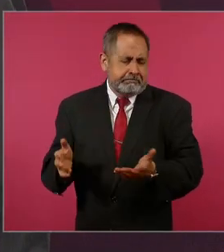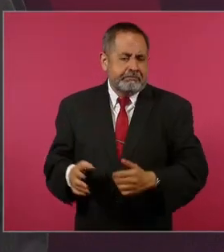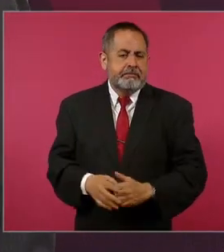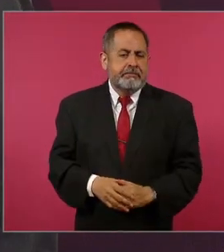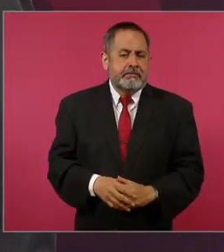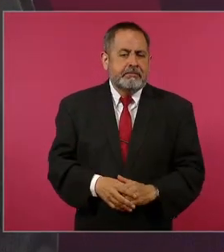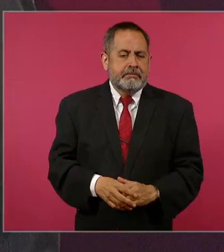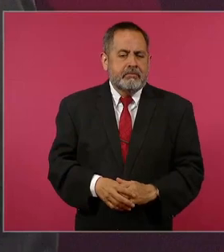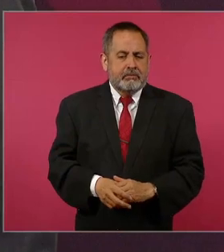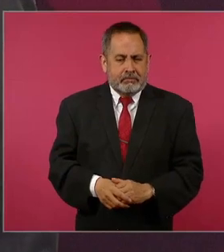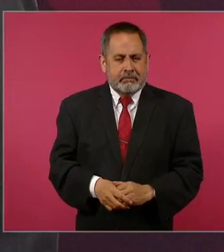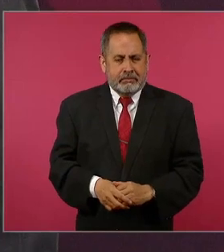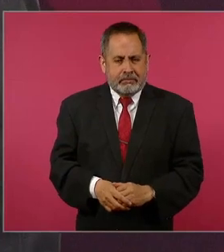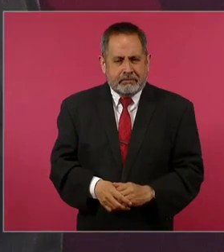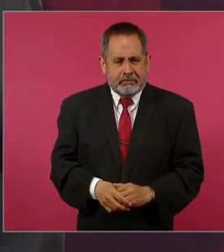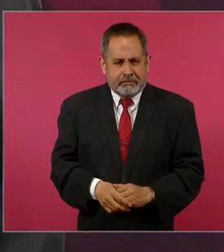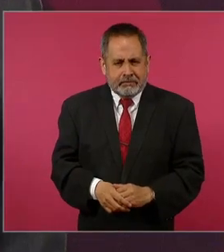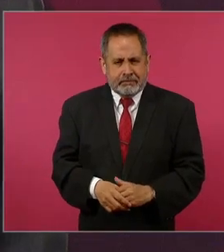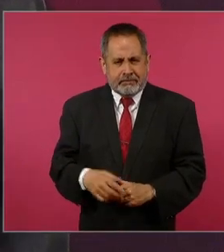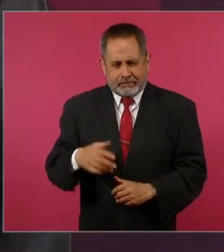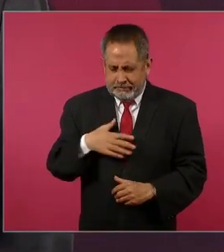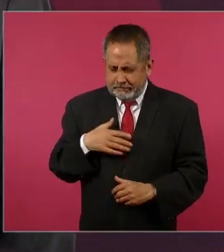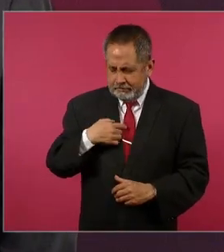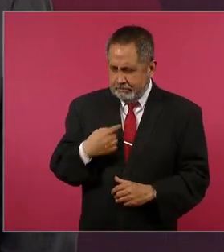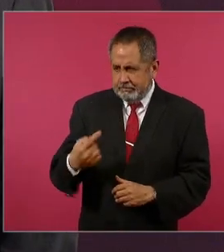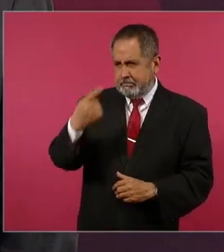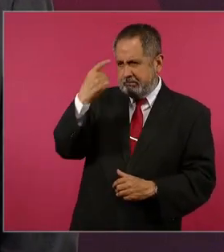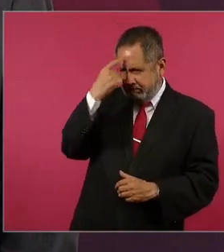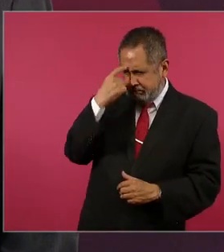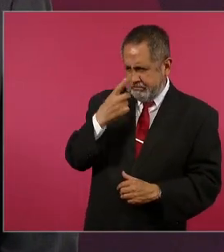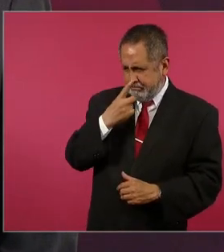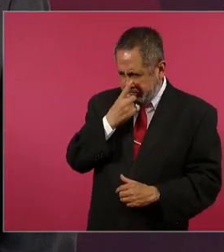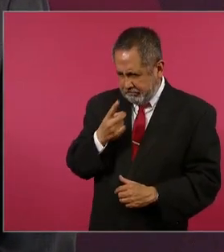Y es también ser consecuente,